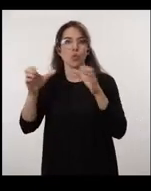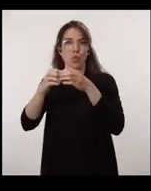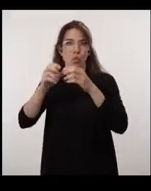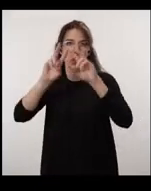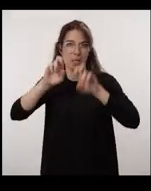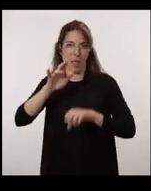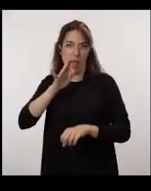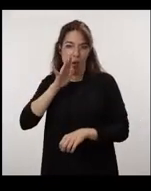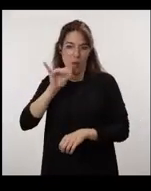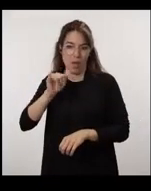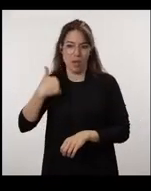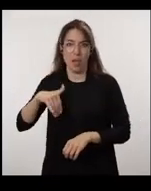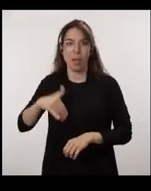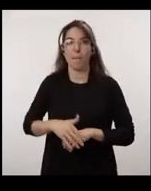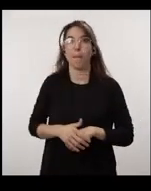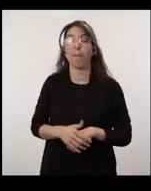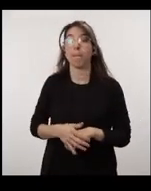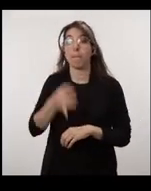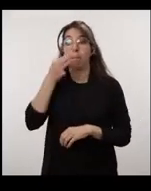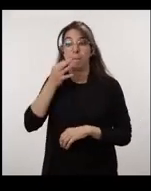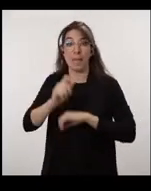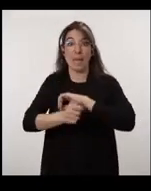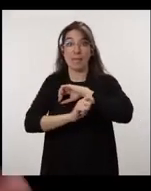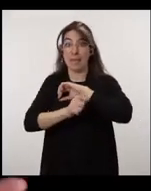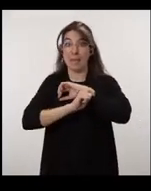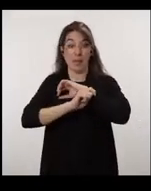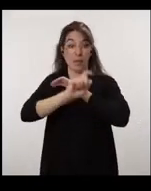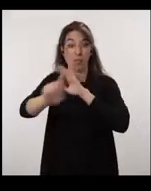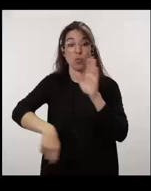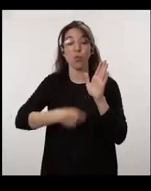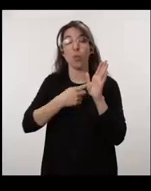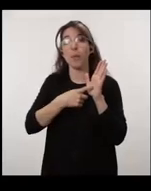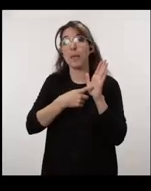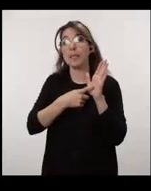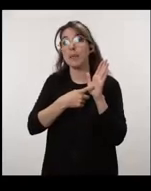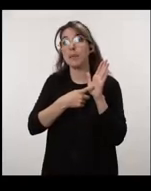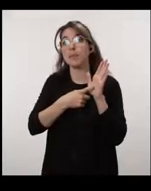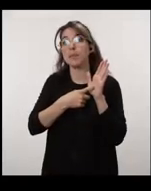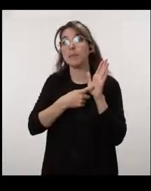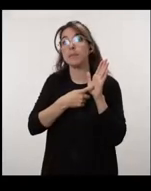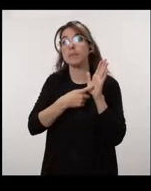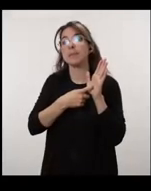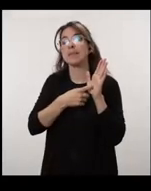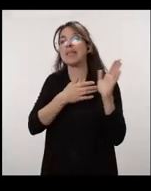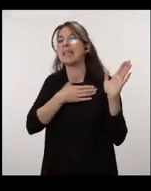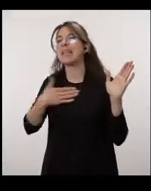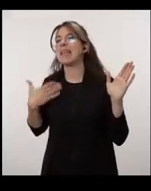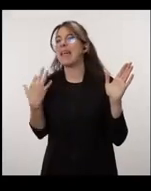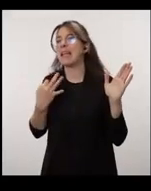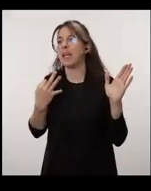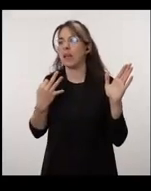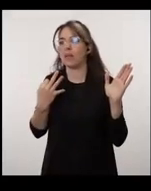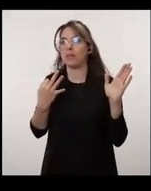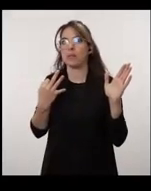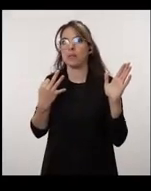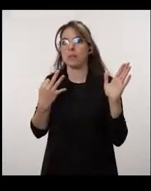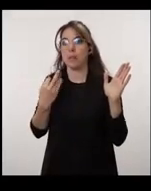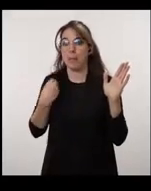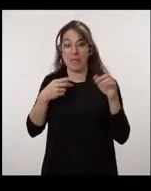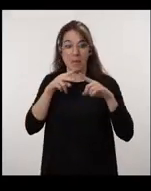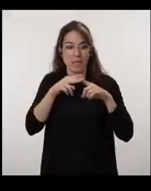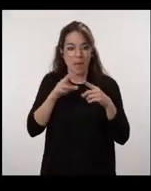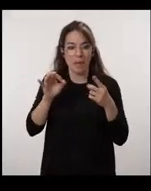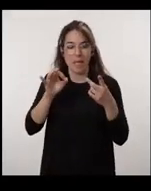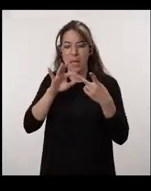investigación de hecho toda la estrategia el conjunto de la estrategia lo que persigue con sus acciones y con todas las